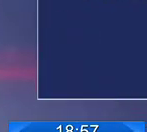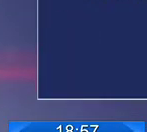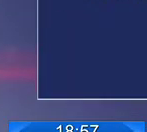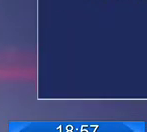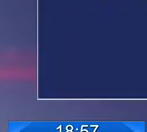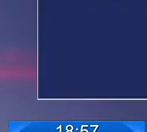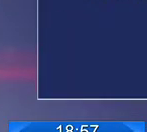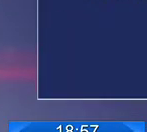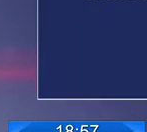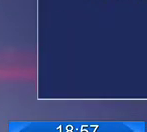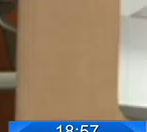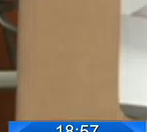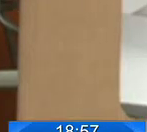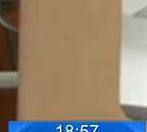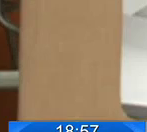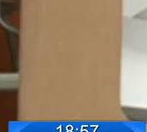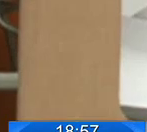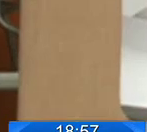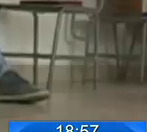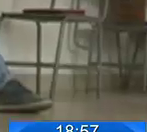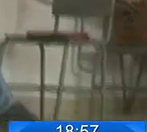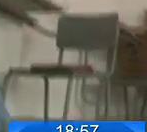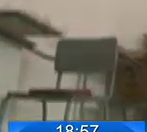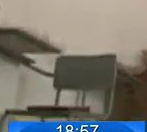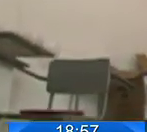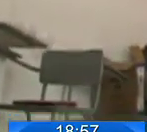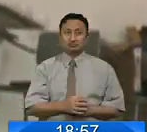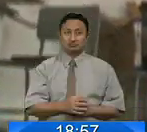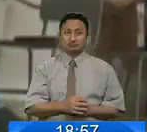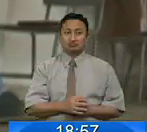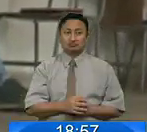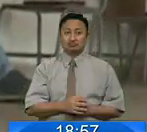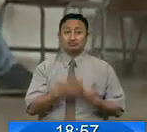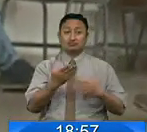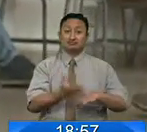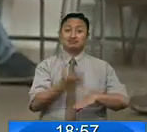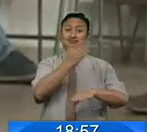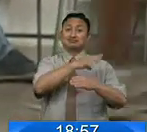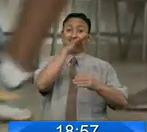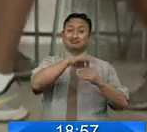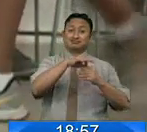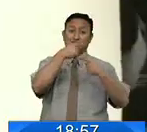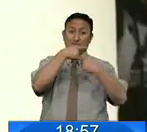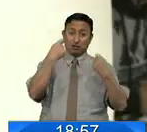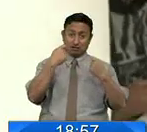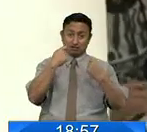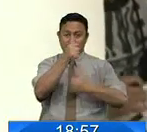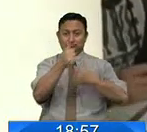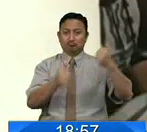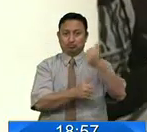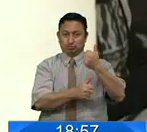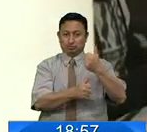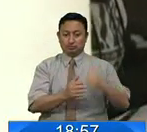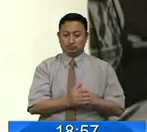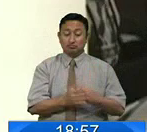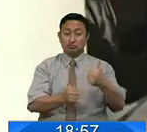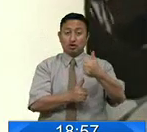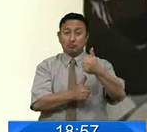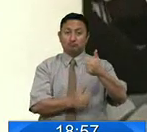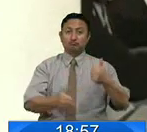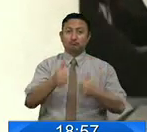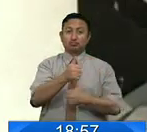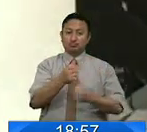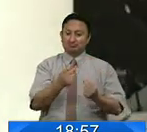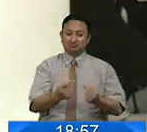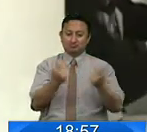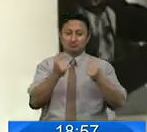bravo e hiper estupiñán fueron recreados suplentes por la votación que obtuvieron en las elecciones de marzo pasado y su principal y zación debería